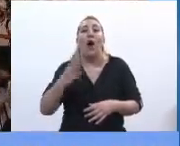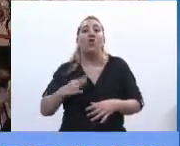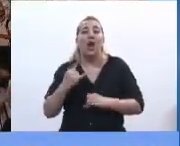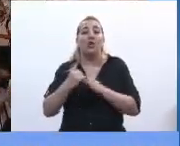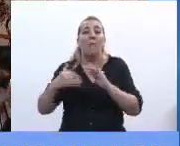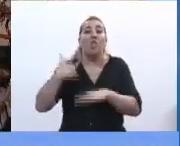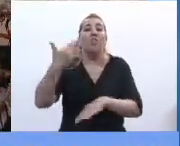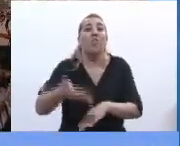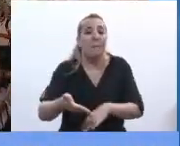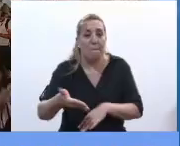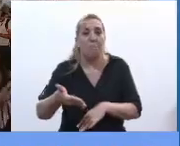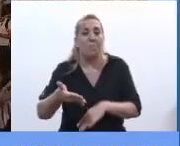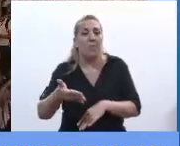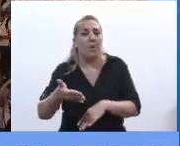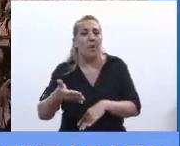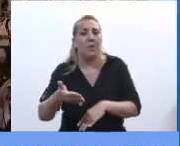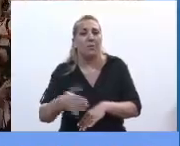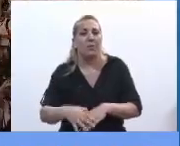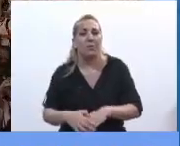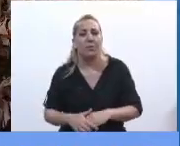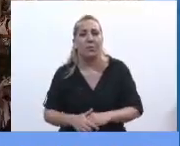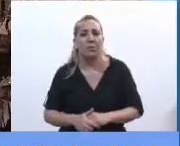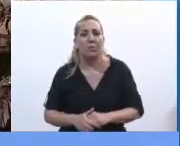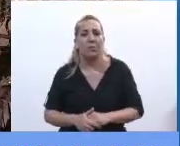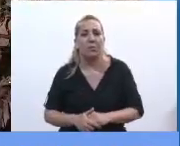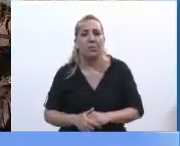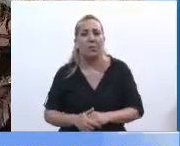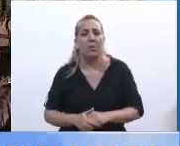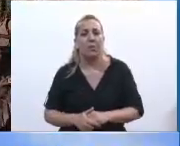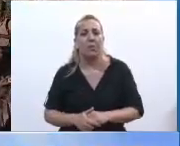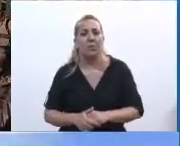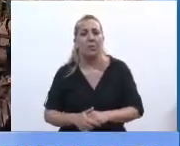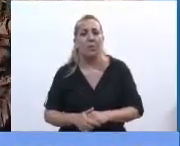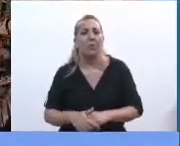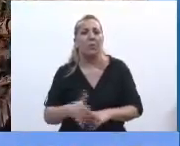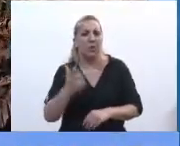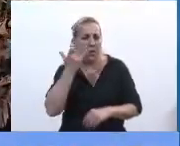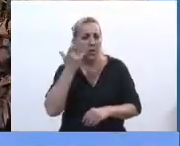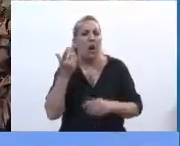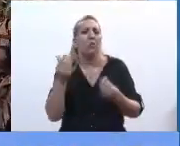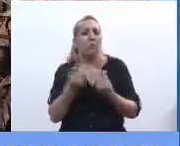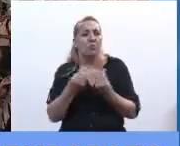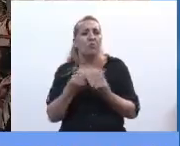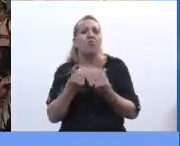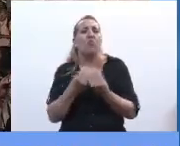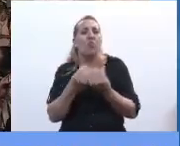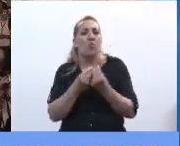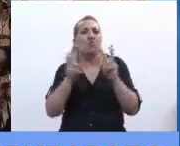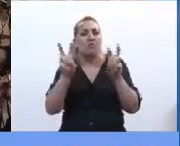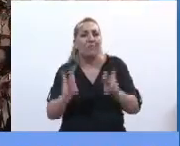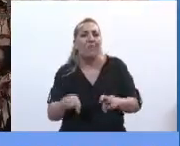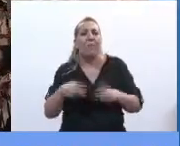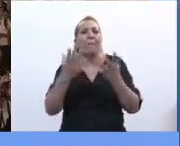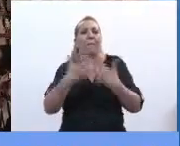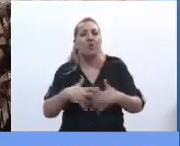de puesta en marcha del hilo tomando varios de los conceptos de este proyecto de ley